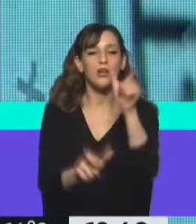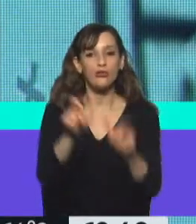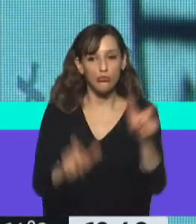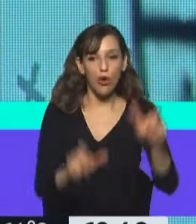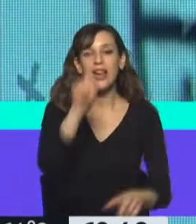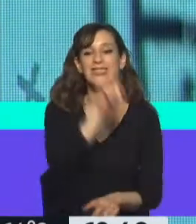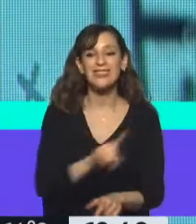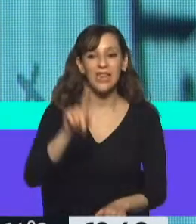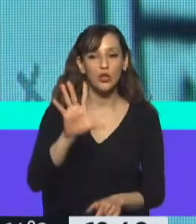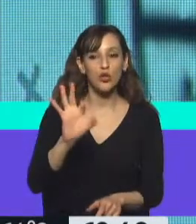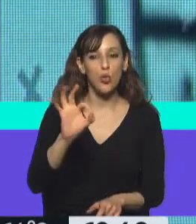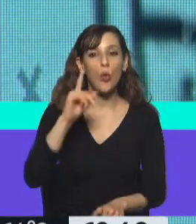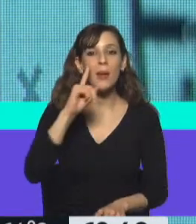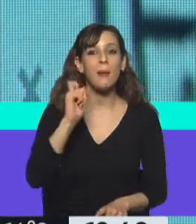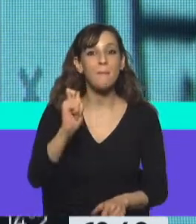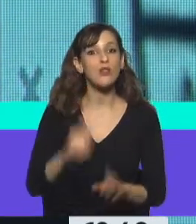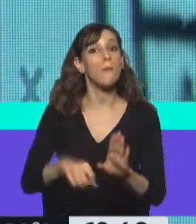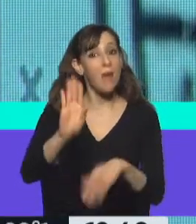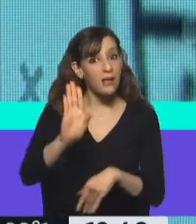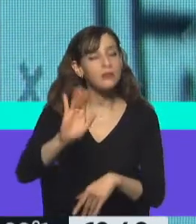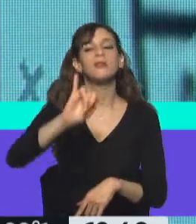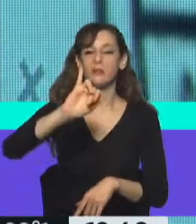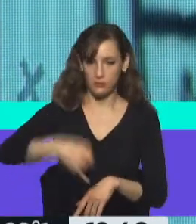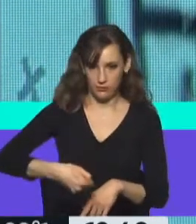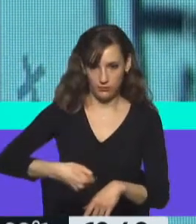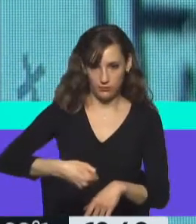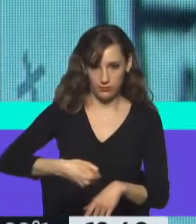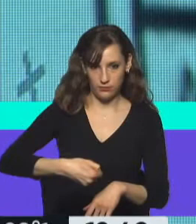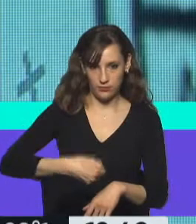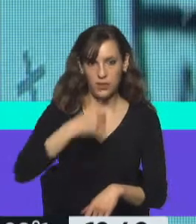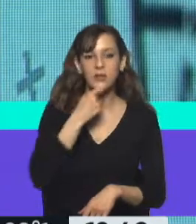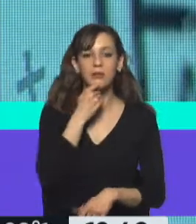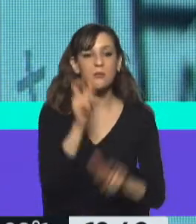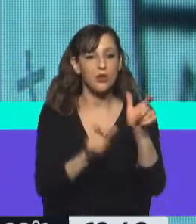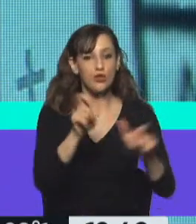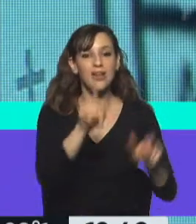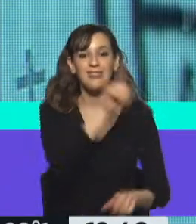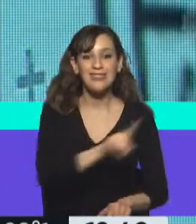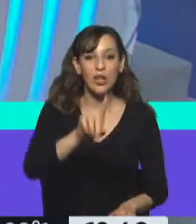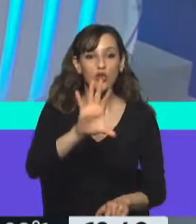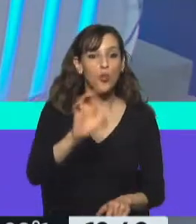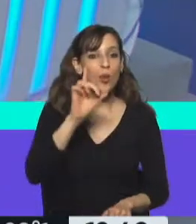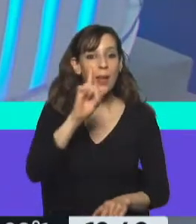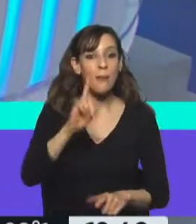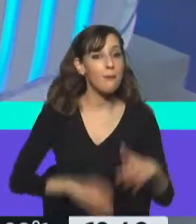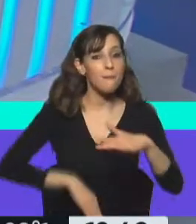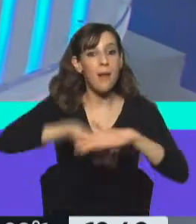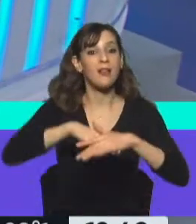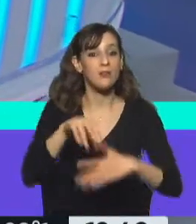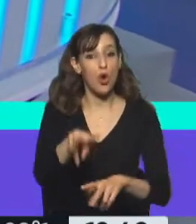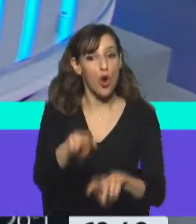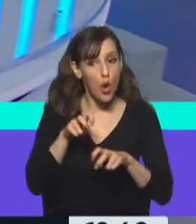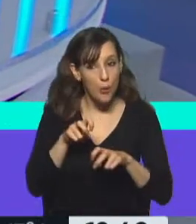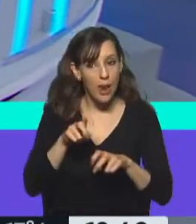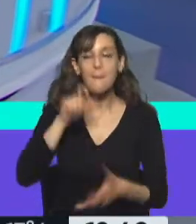paga a partir de los 78 mil pesos perfectos quien gana hasta 150 no paga le dirá men claro ahora ese